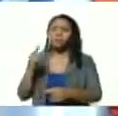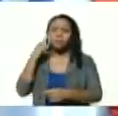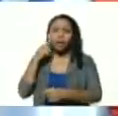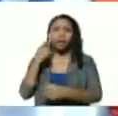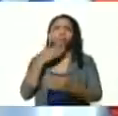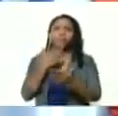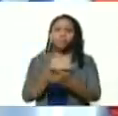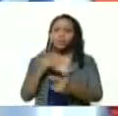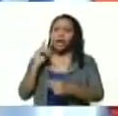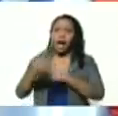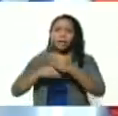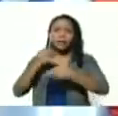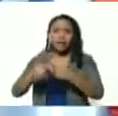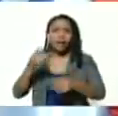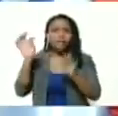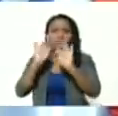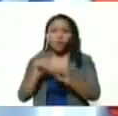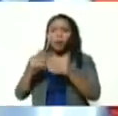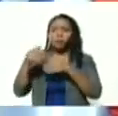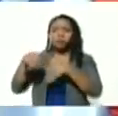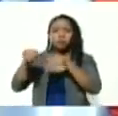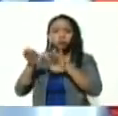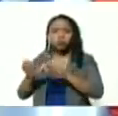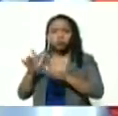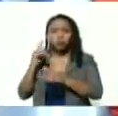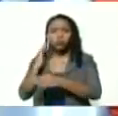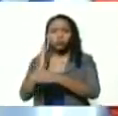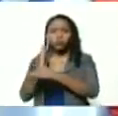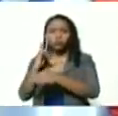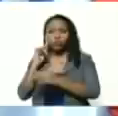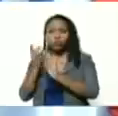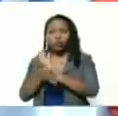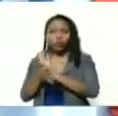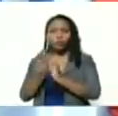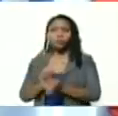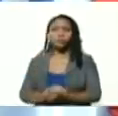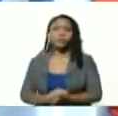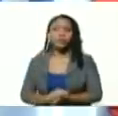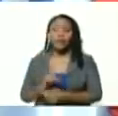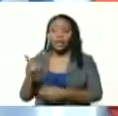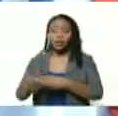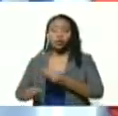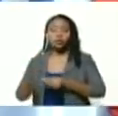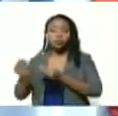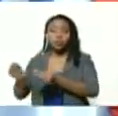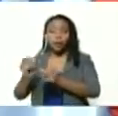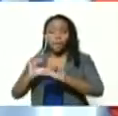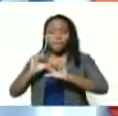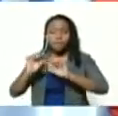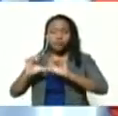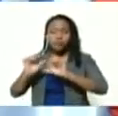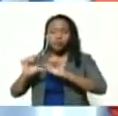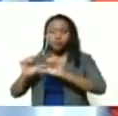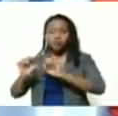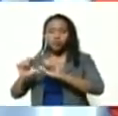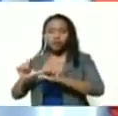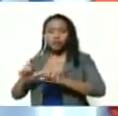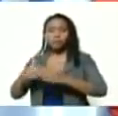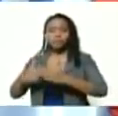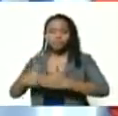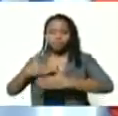incluso de apelar con efecto suspensivo, que es una garantía procesal